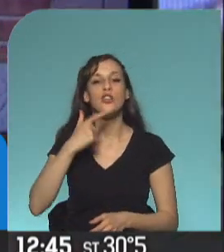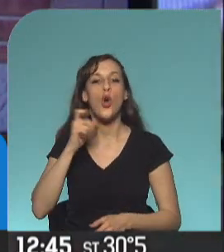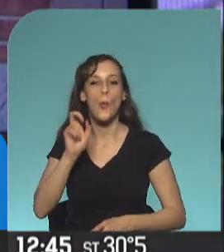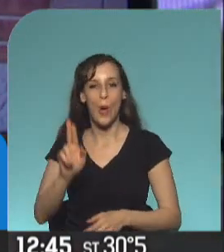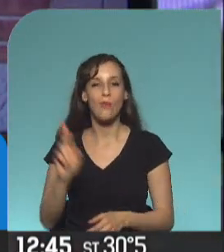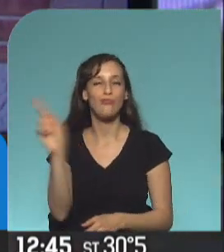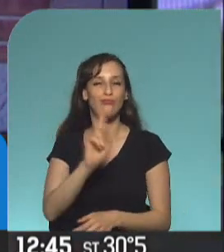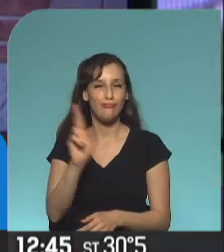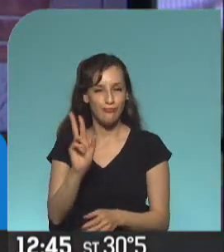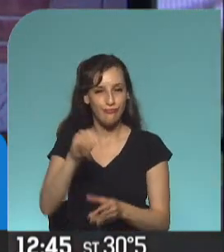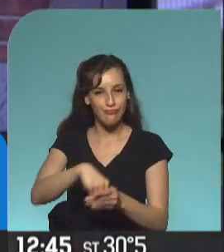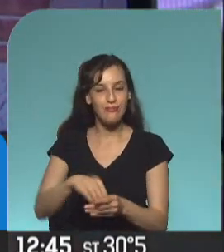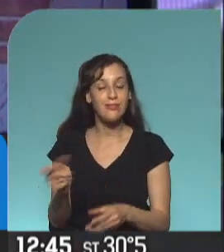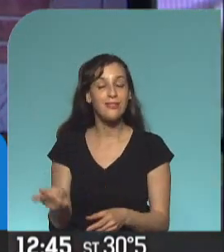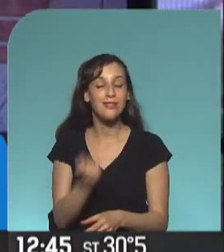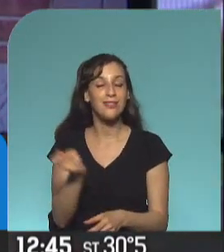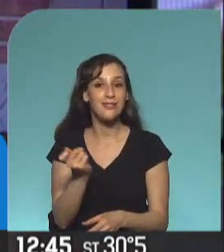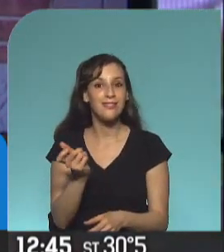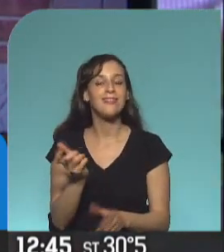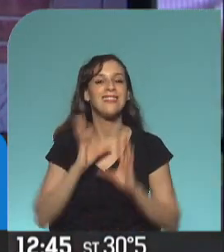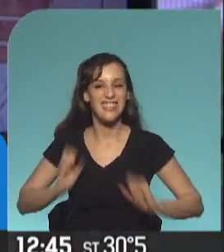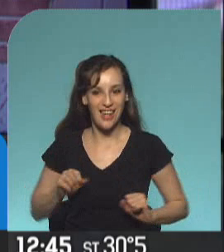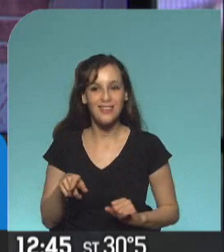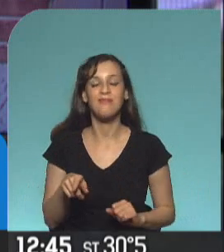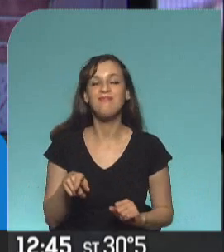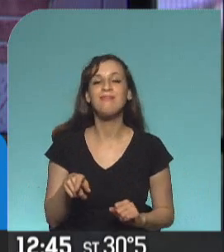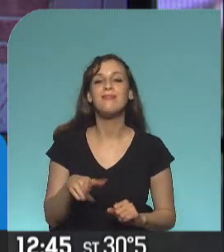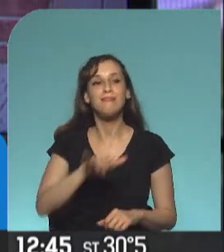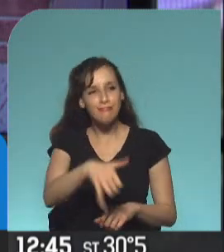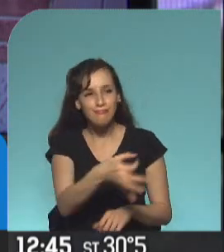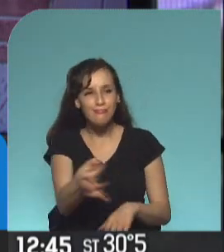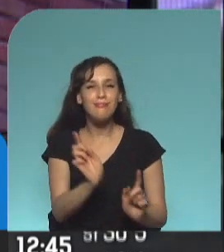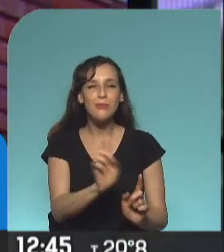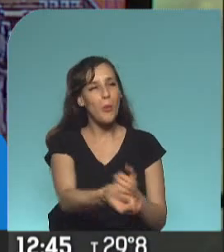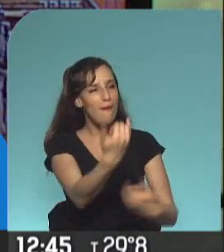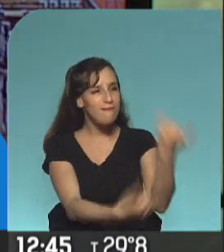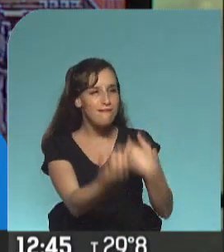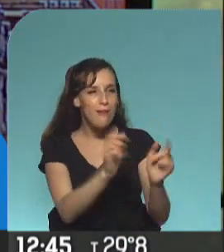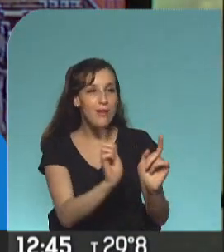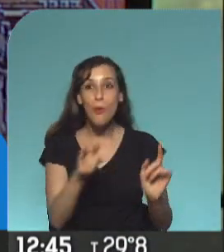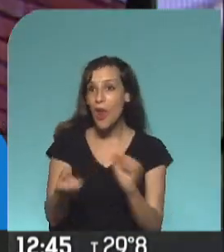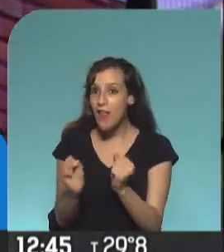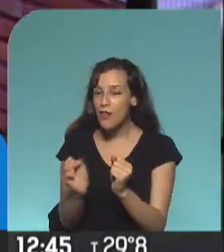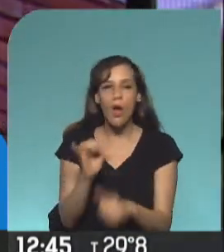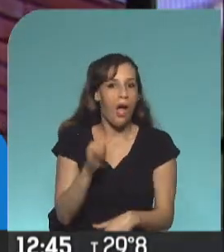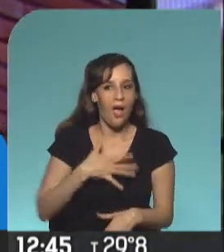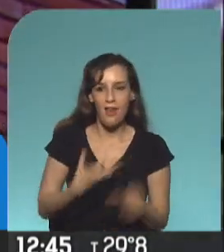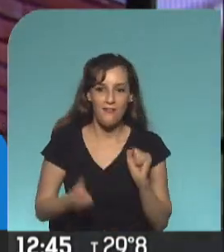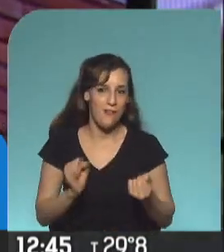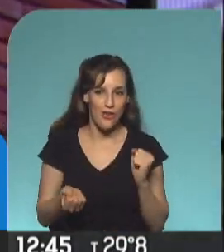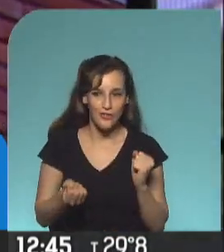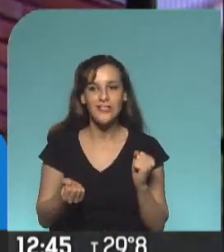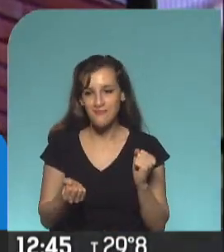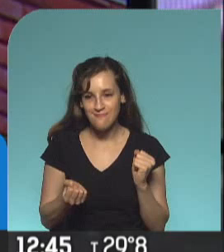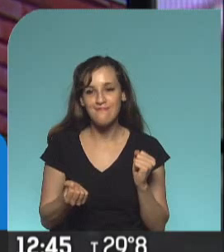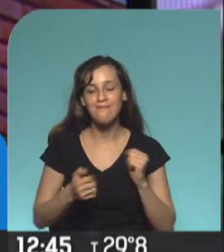bien. Acá estamos. Es como tal como vos lo describiste, con los preparativos. ¿Estás nerviosa también vos? Sí, muy nerviosa. ¿Por qué?